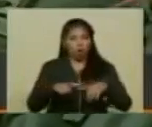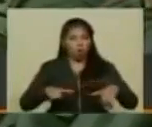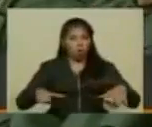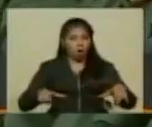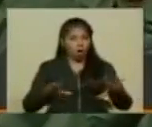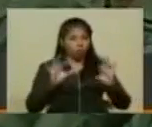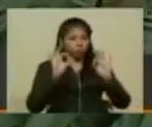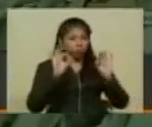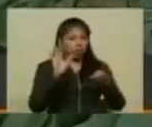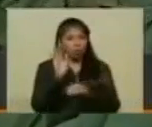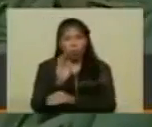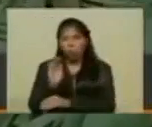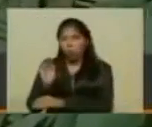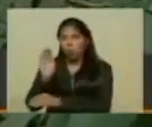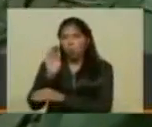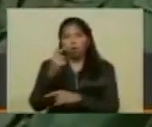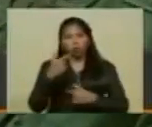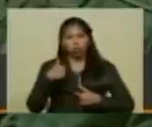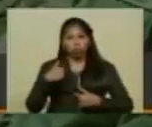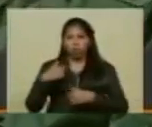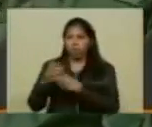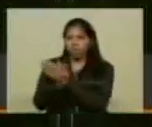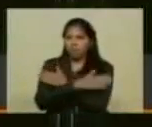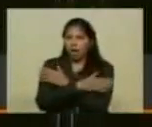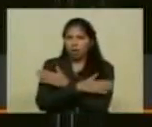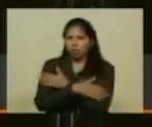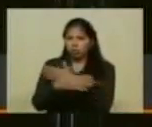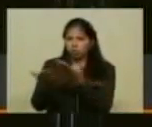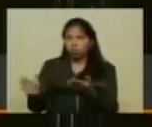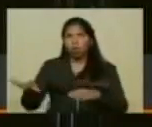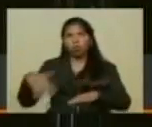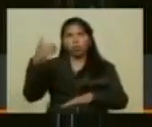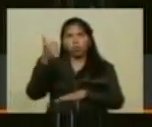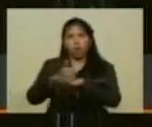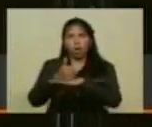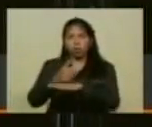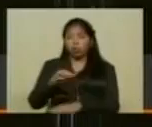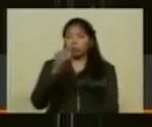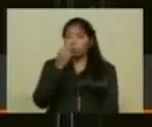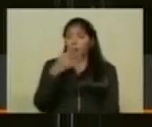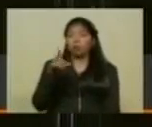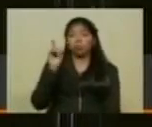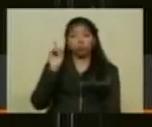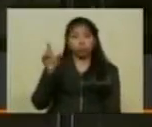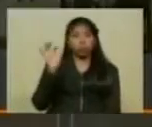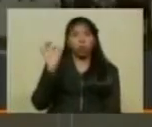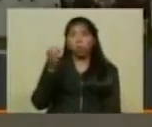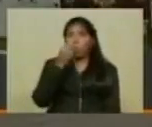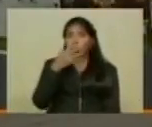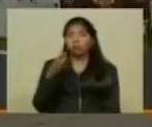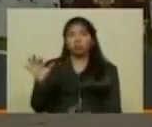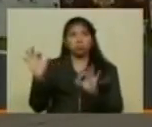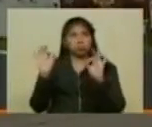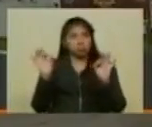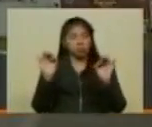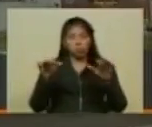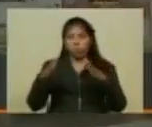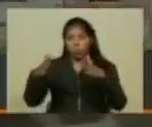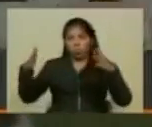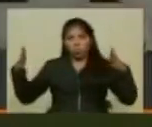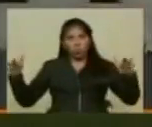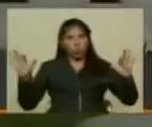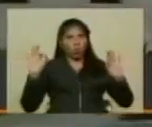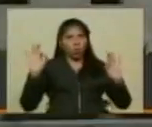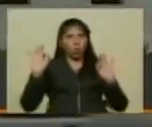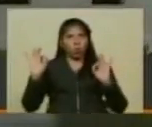además. Felicito al rector de la Universidad Militar, el director de la academia. Muy bien preservada, muy hermosa.